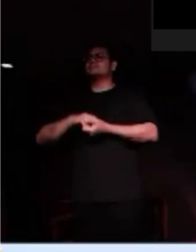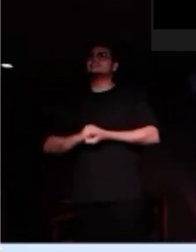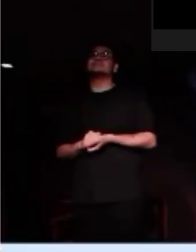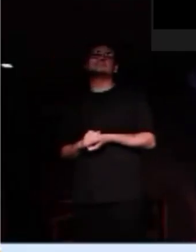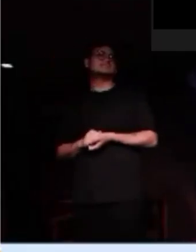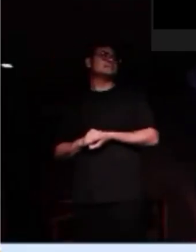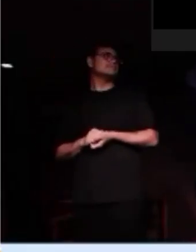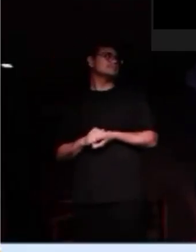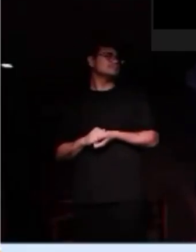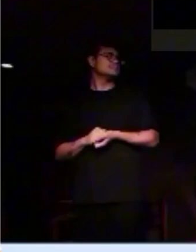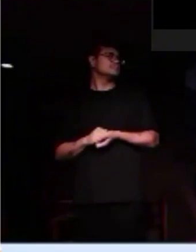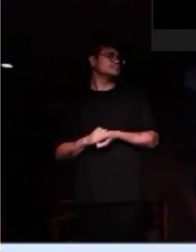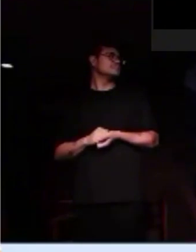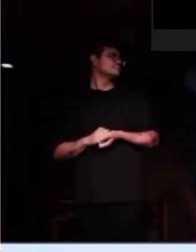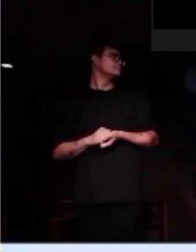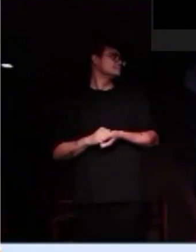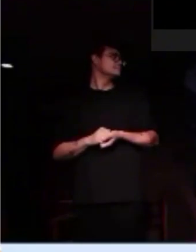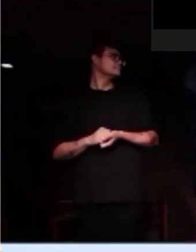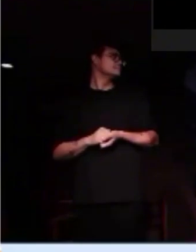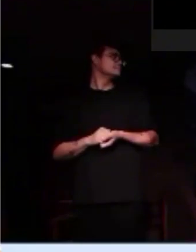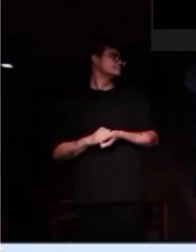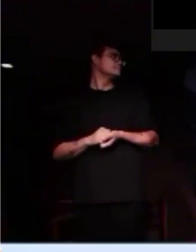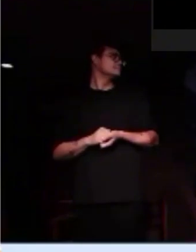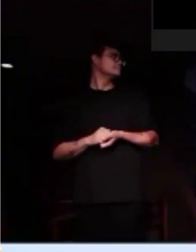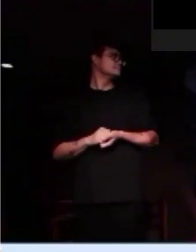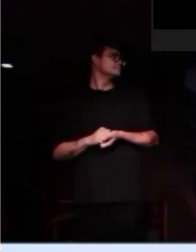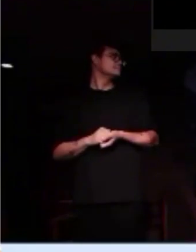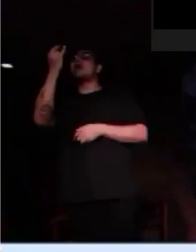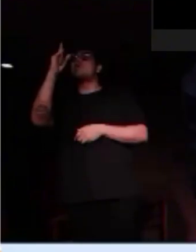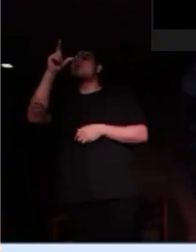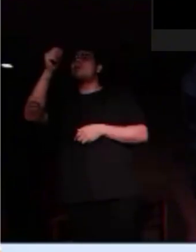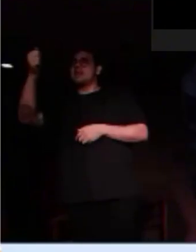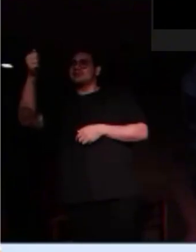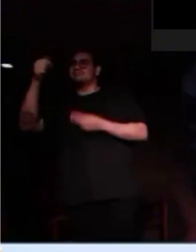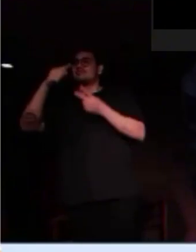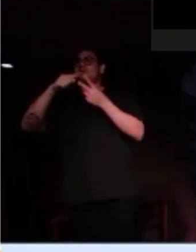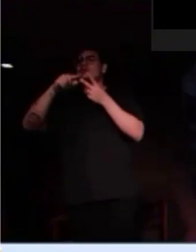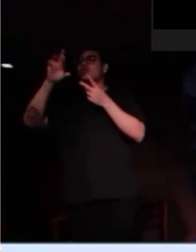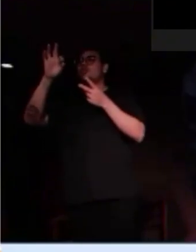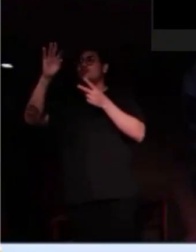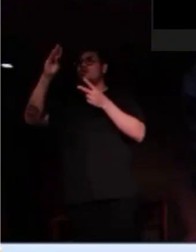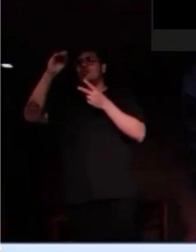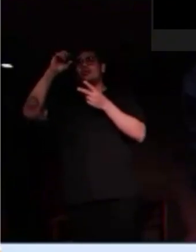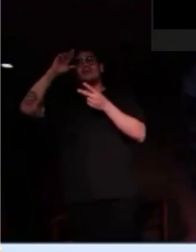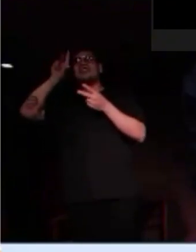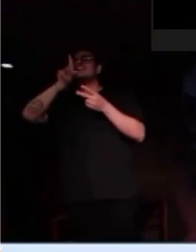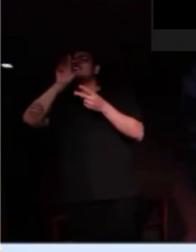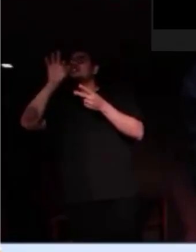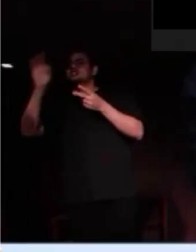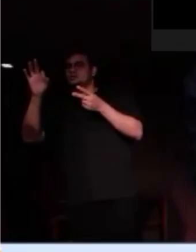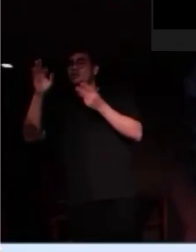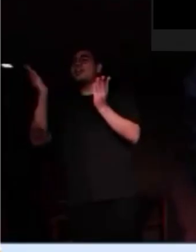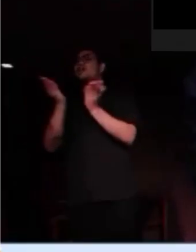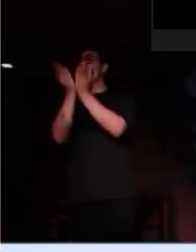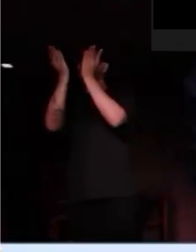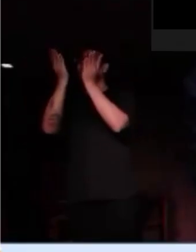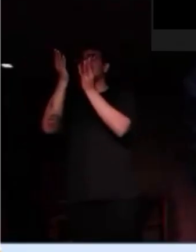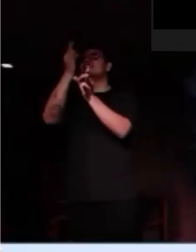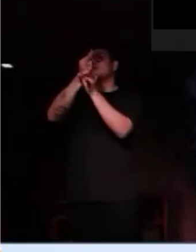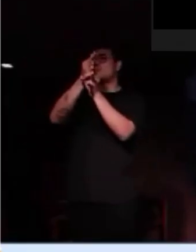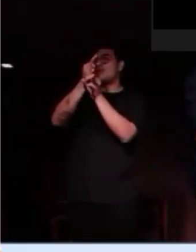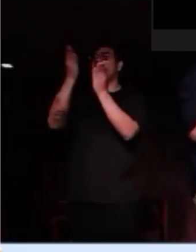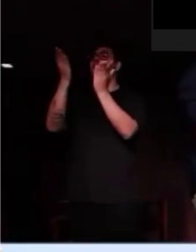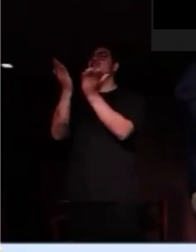Lo primero, acá estamos sentados, acá está Paula, no se ve, ahí estoy yo, ahí está Roberto, muchos de los estudiantes de la facultad y los estudiantes de la escuela, las intérpretes,